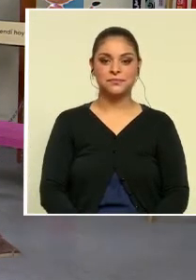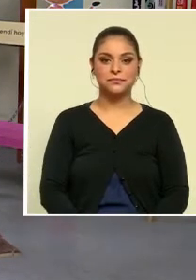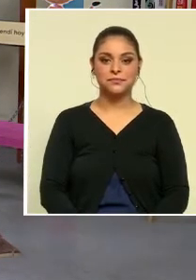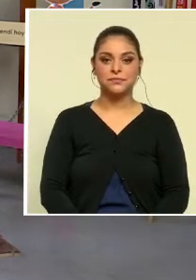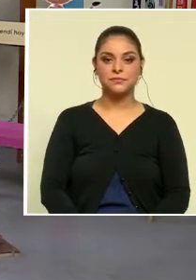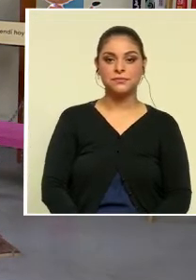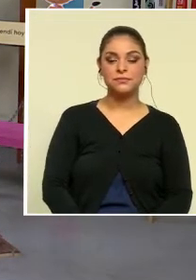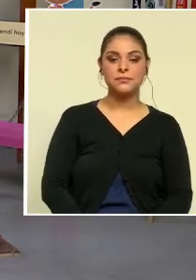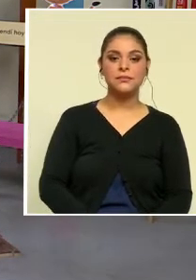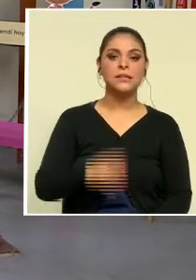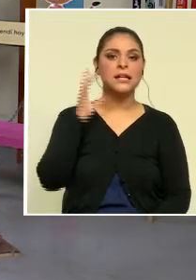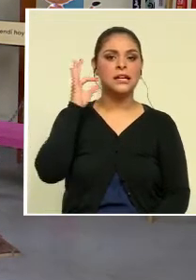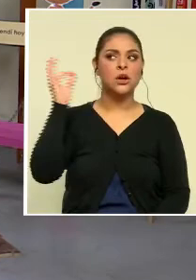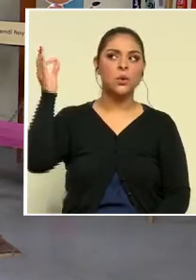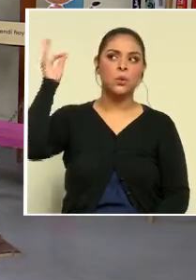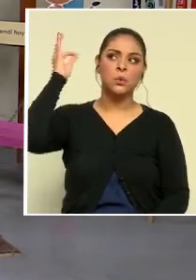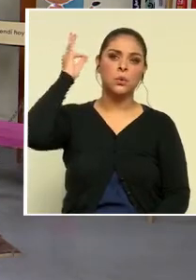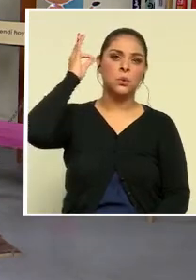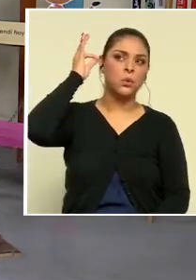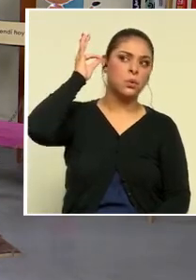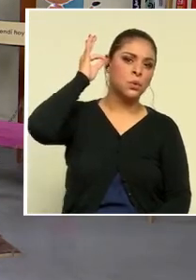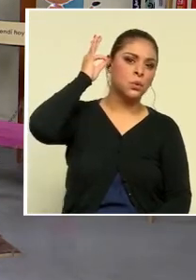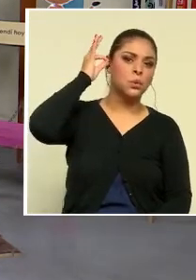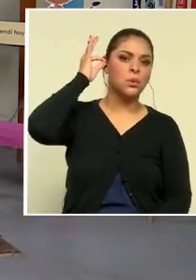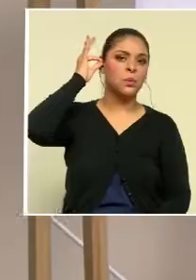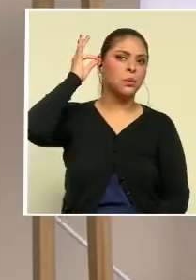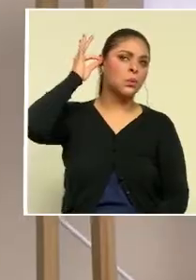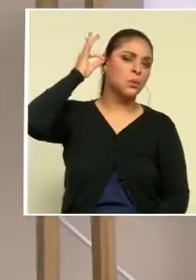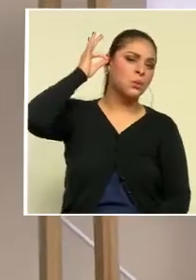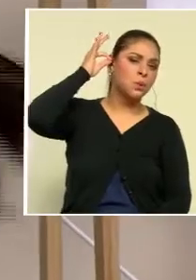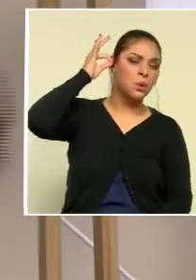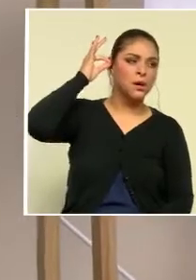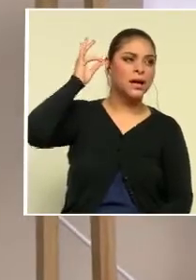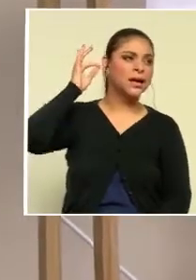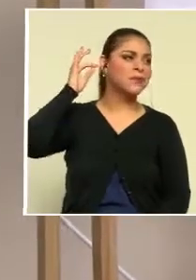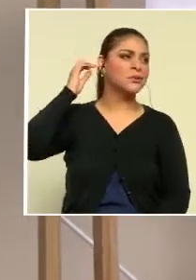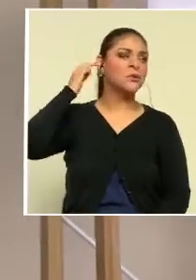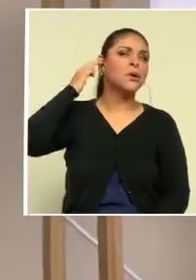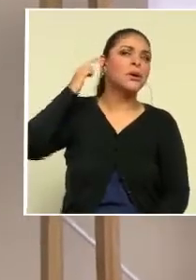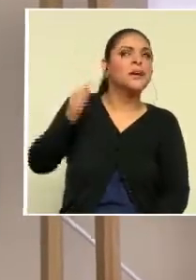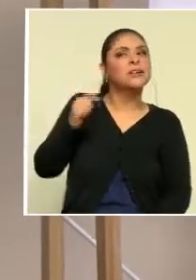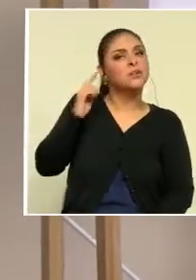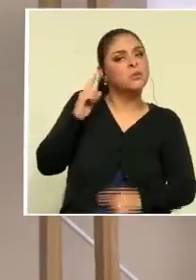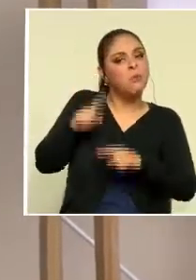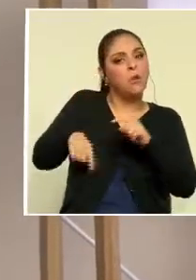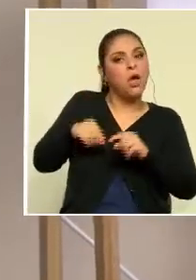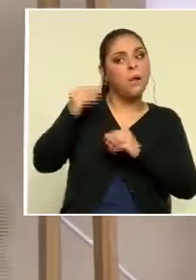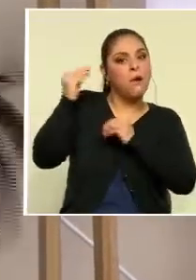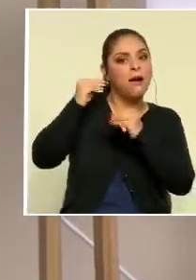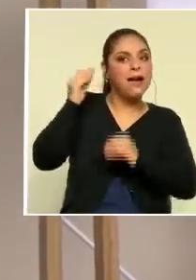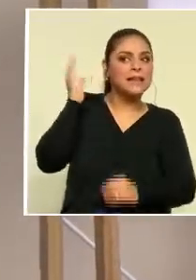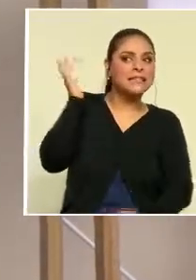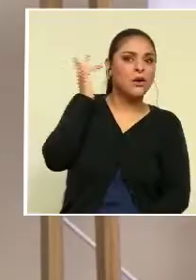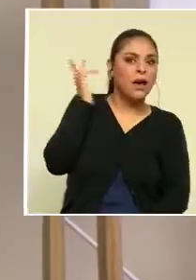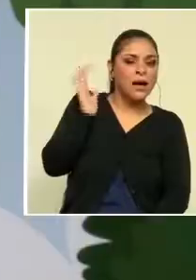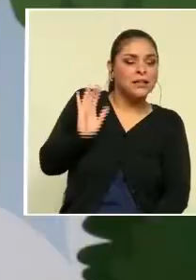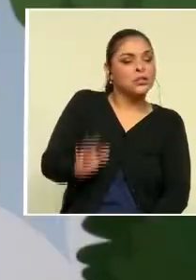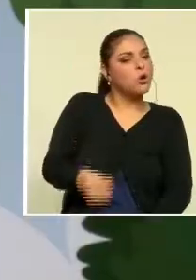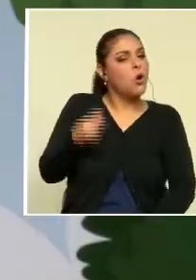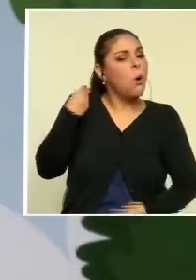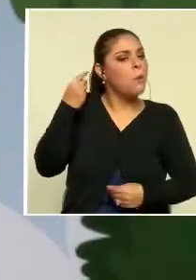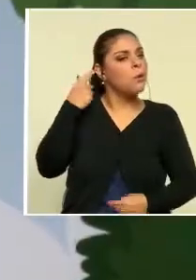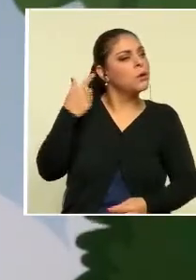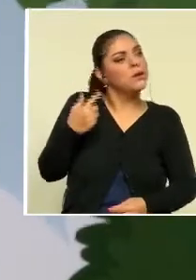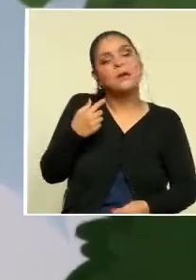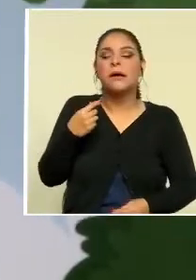me parece que está en mi oído no está ahí orejitas y hoy pero lo puso en la mano el santo dios como no la quitamos y